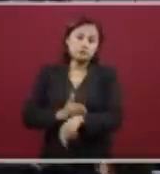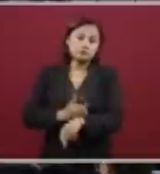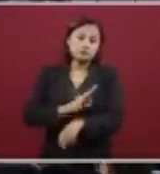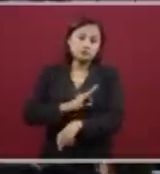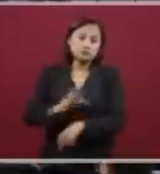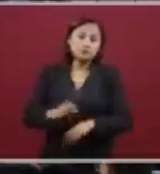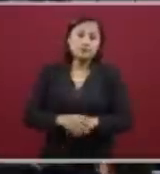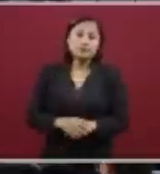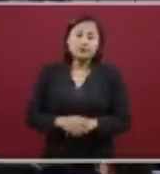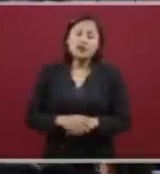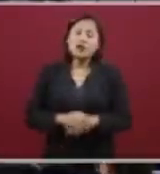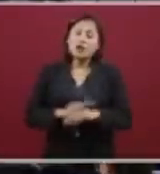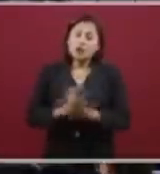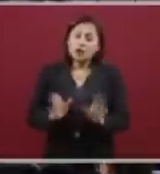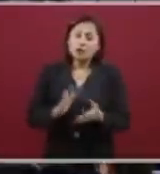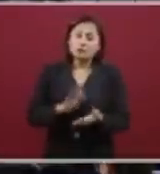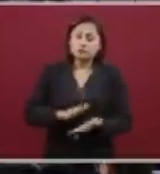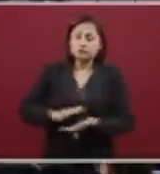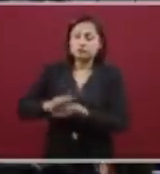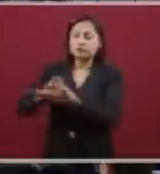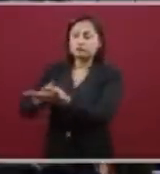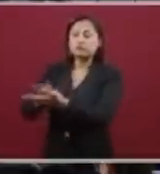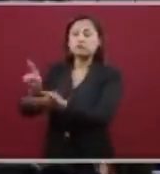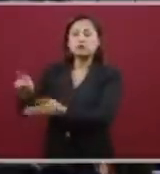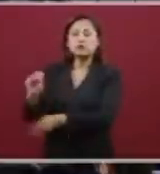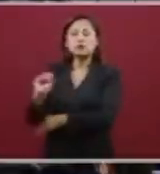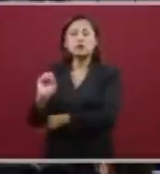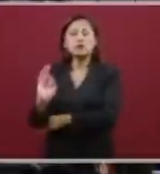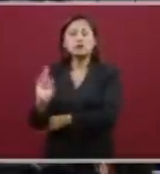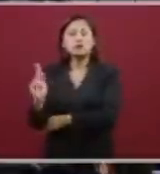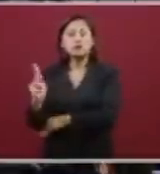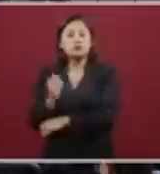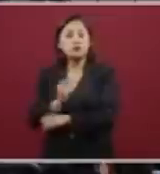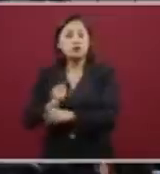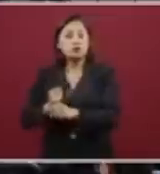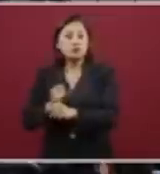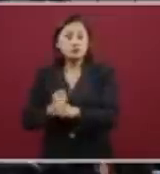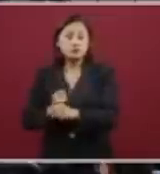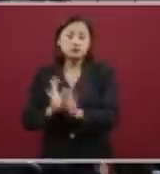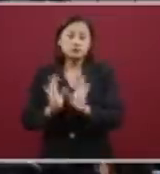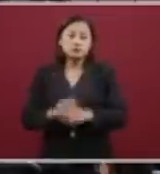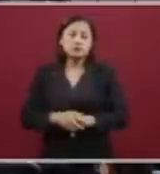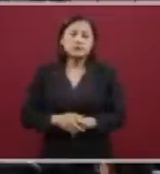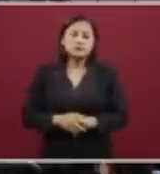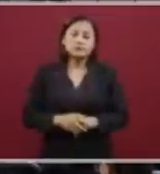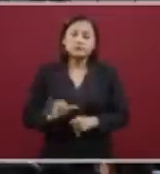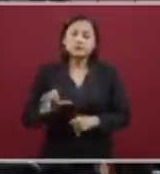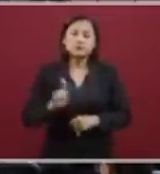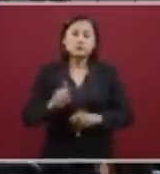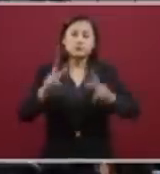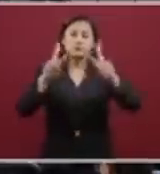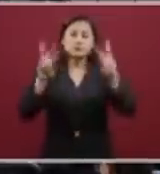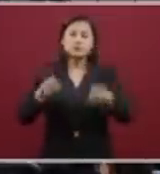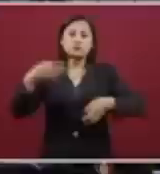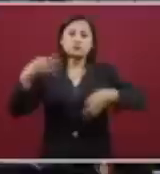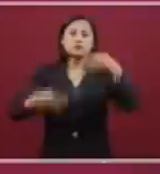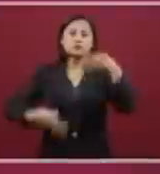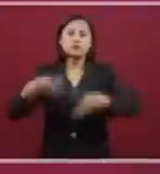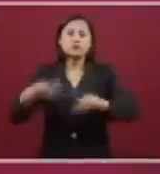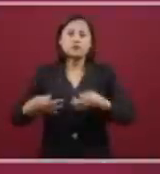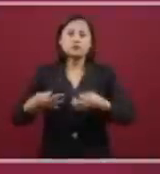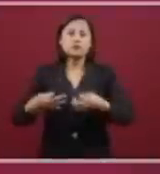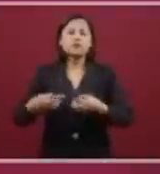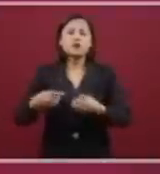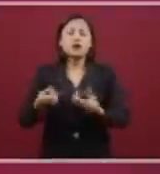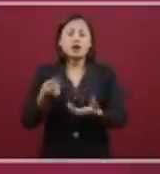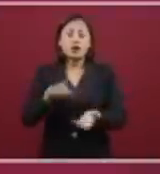para dar vista a la secretaría de la función pública aspectos jurídicos en la sección del consejo de administración